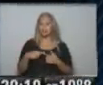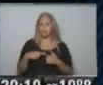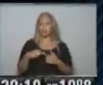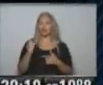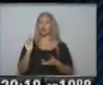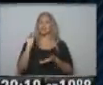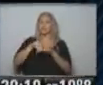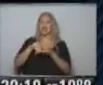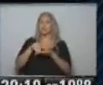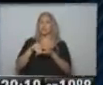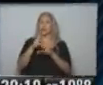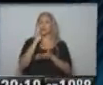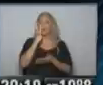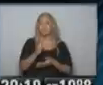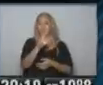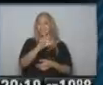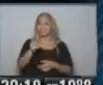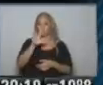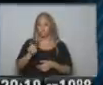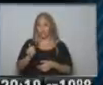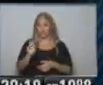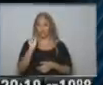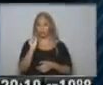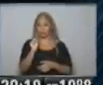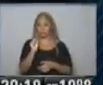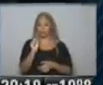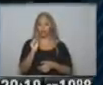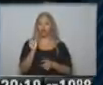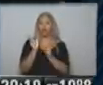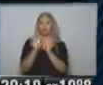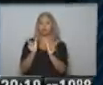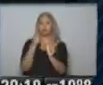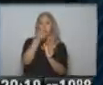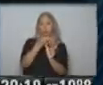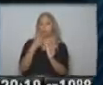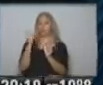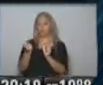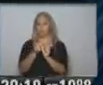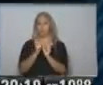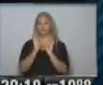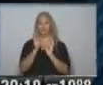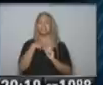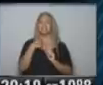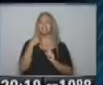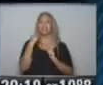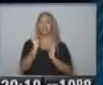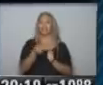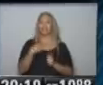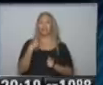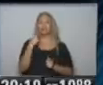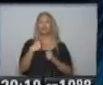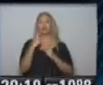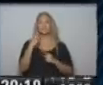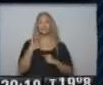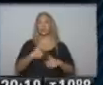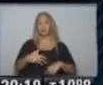plus de 4.330 pesos en 2 cuotas. Asignación universal por hijo y embarazo, la duplicación